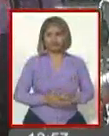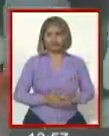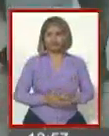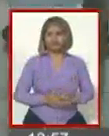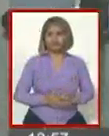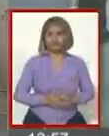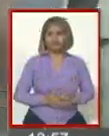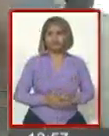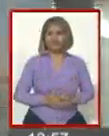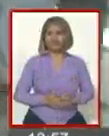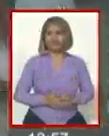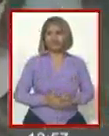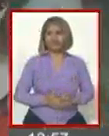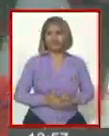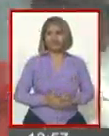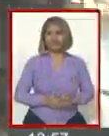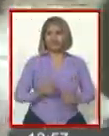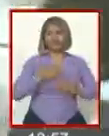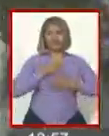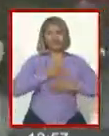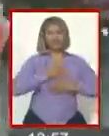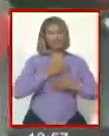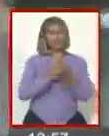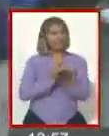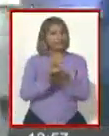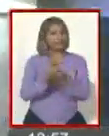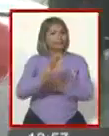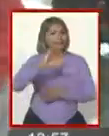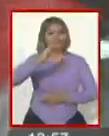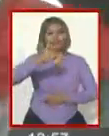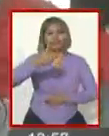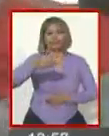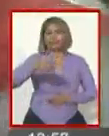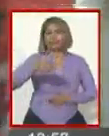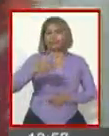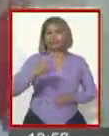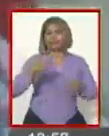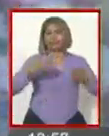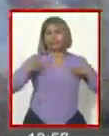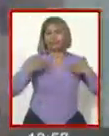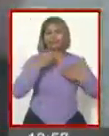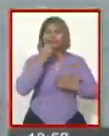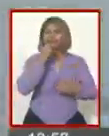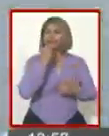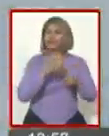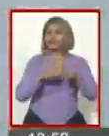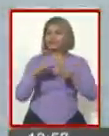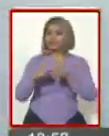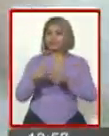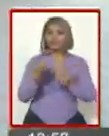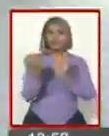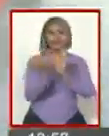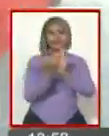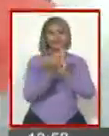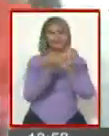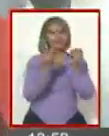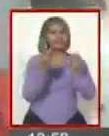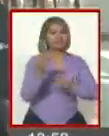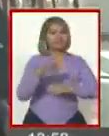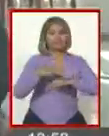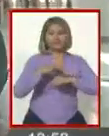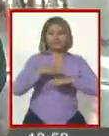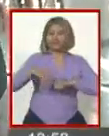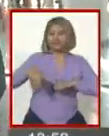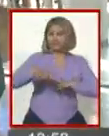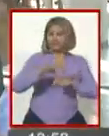cariño de todos los residentes chaqueños? Yo estoy disfrutando, de verdad, porque el chaqueño es así, es alegre, es carismático, se identifica mucho con nuestra